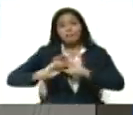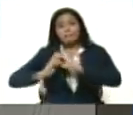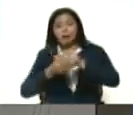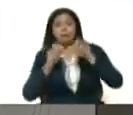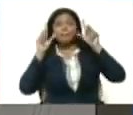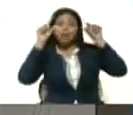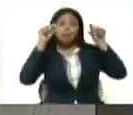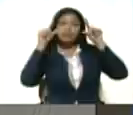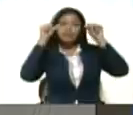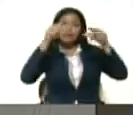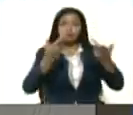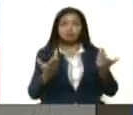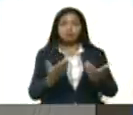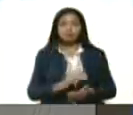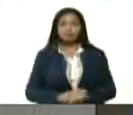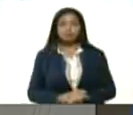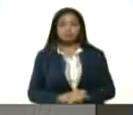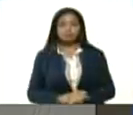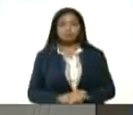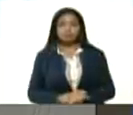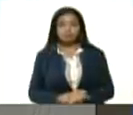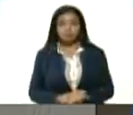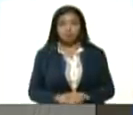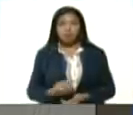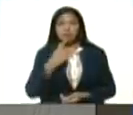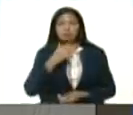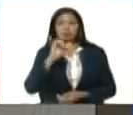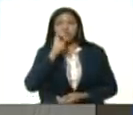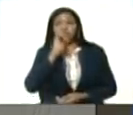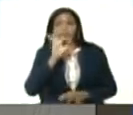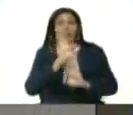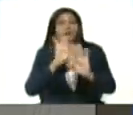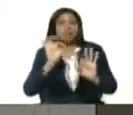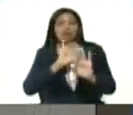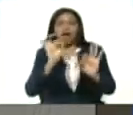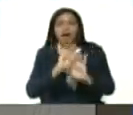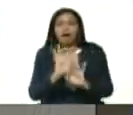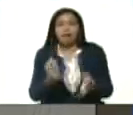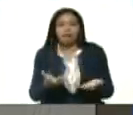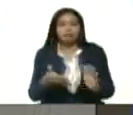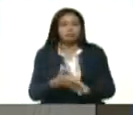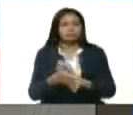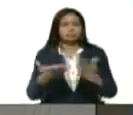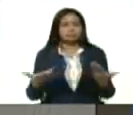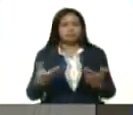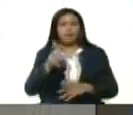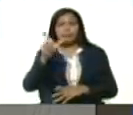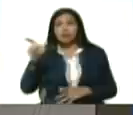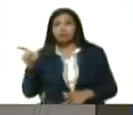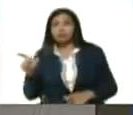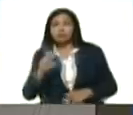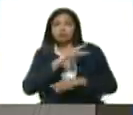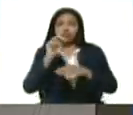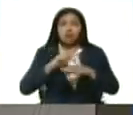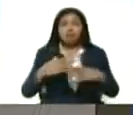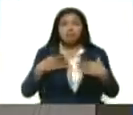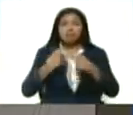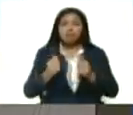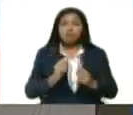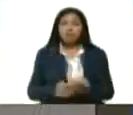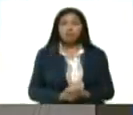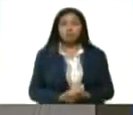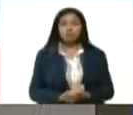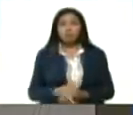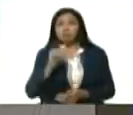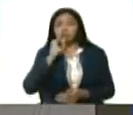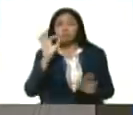de esa escuela de béisbol, y no le haya informado absolutamente nada a las autoridades nacionales de salud, que no le haya